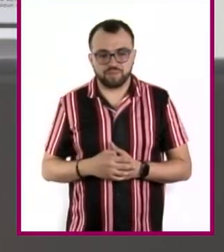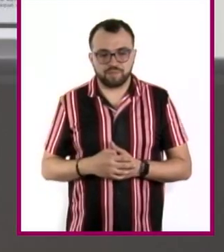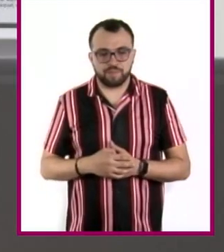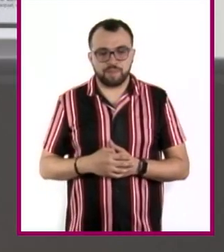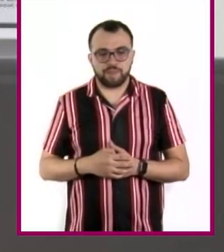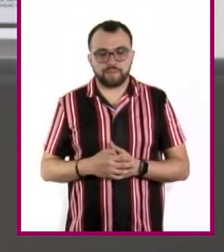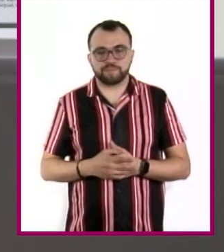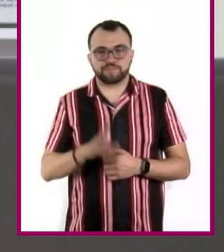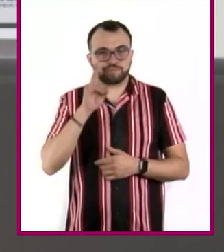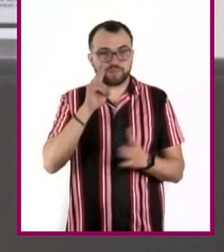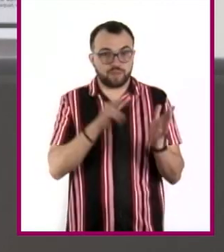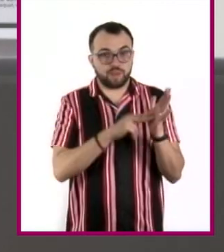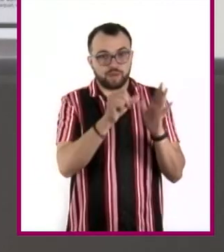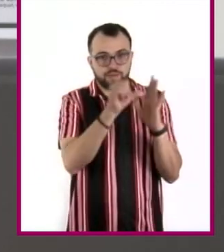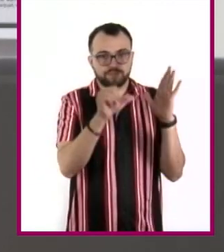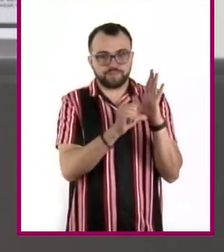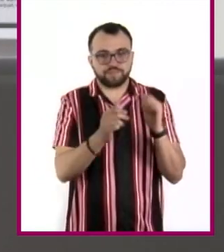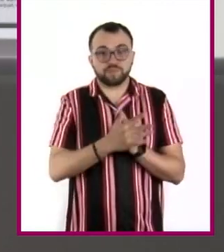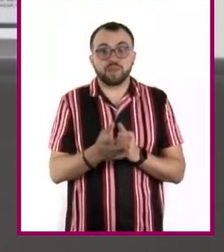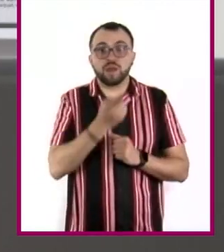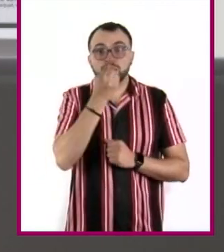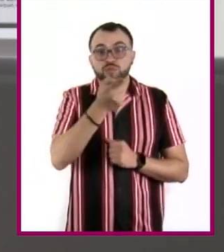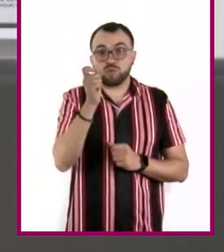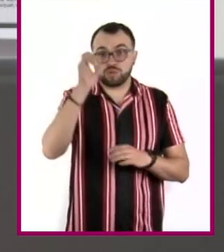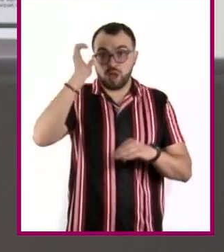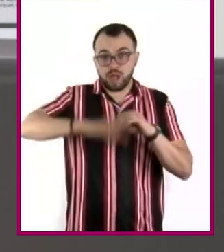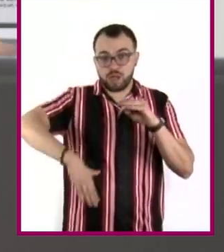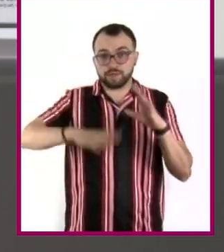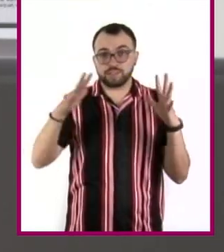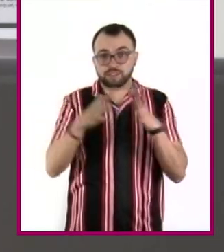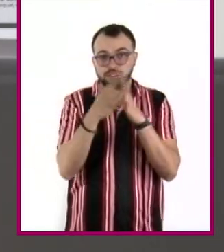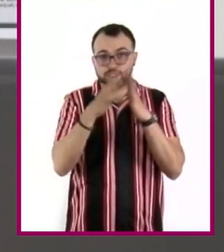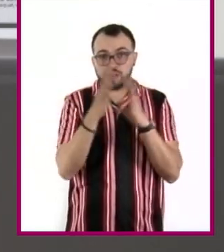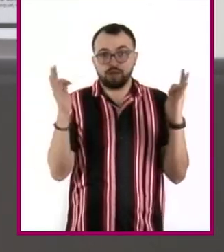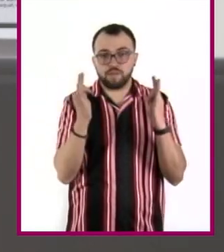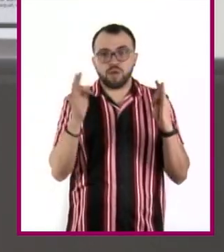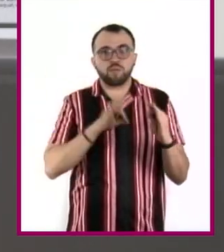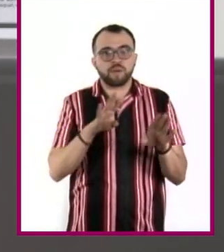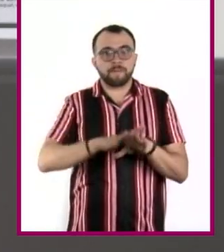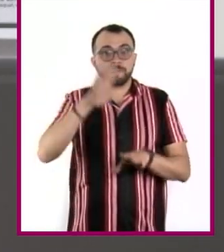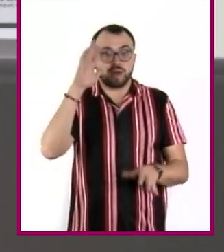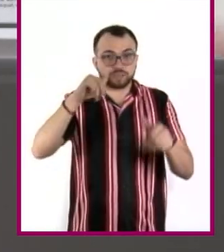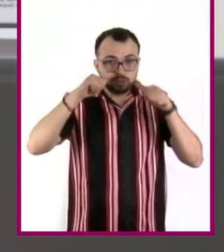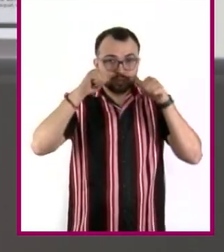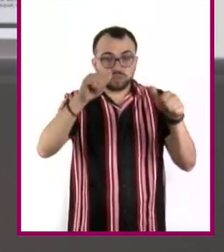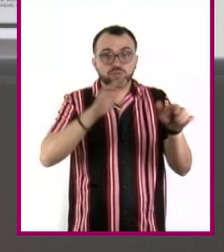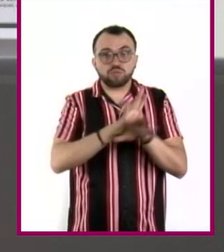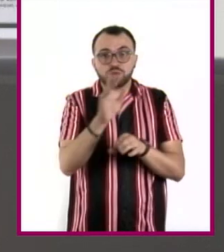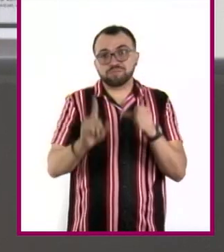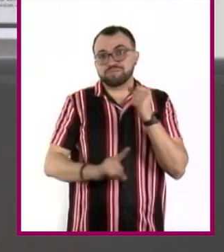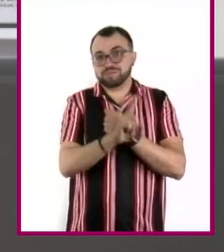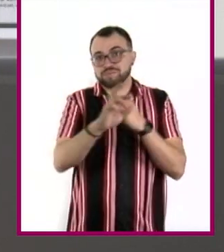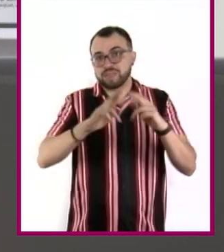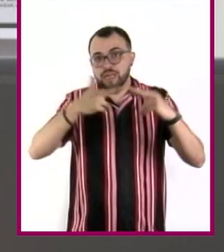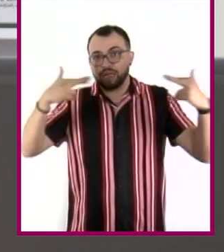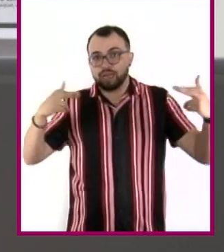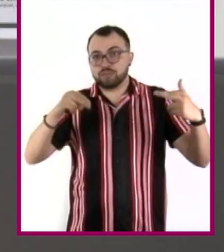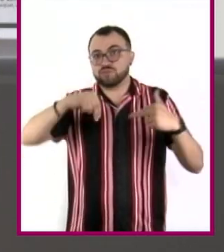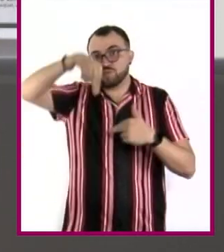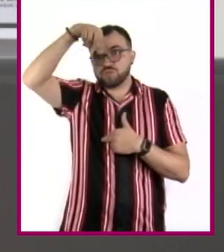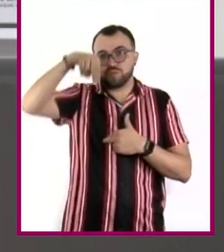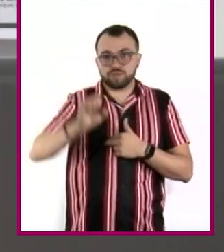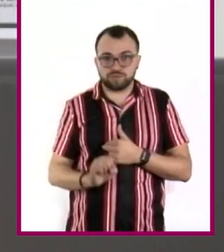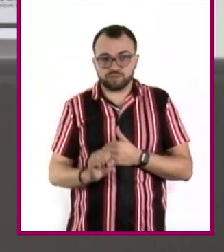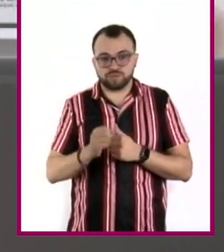Cheque este artículo. Dice que al final de la Guerra Fría permitió poner mayor atención a los problemas de la relación norte-sur, es